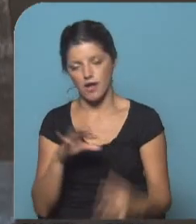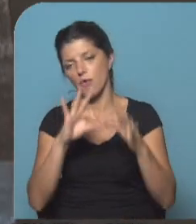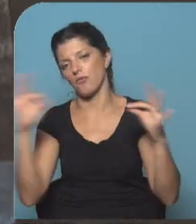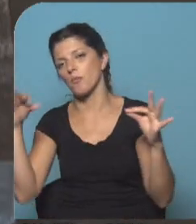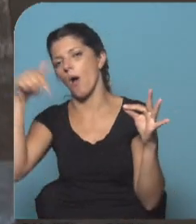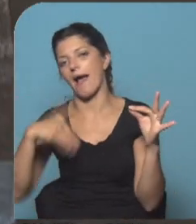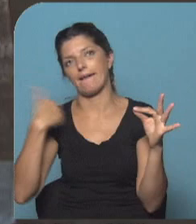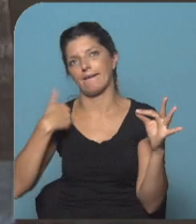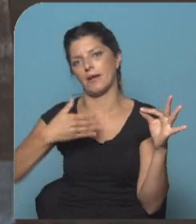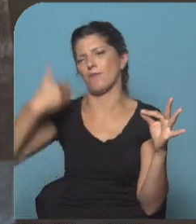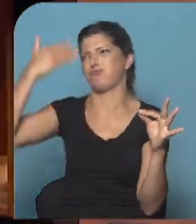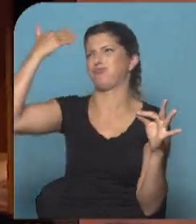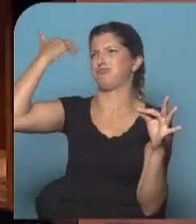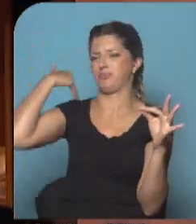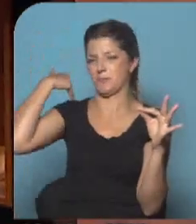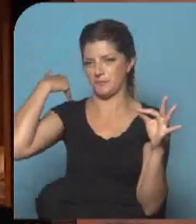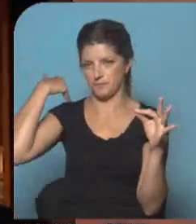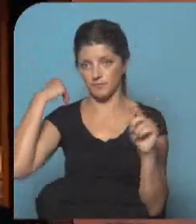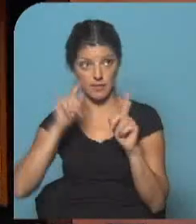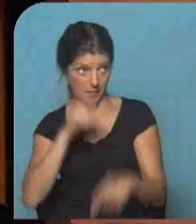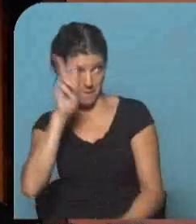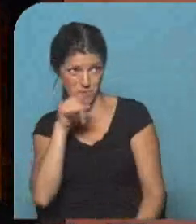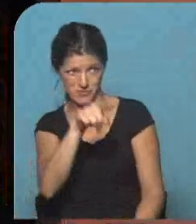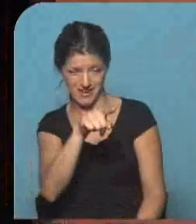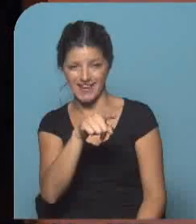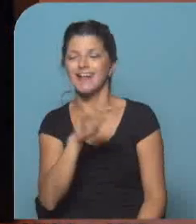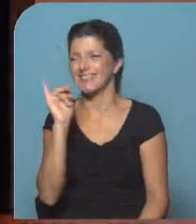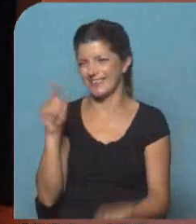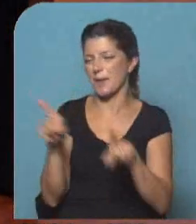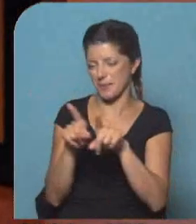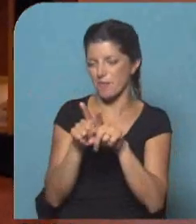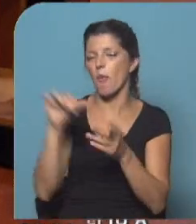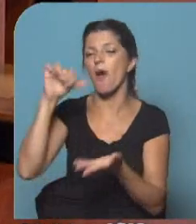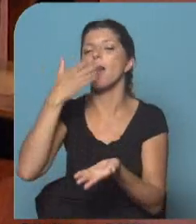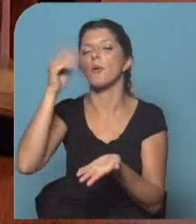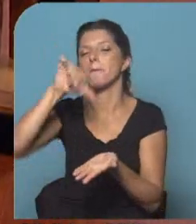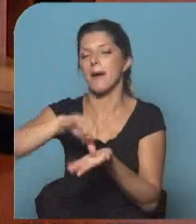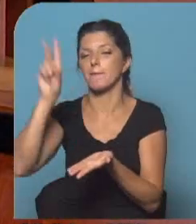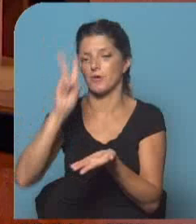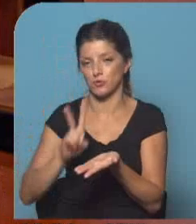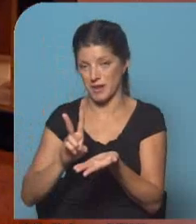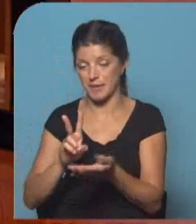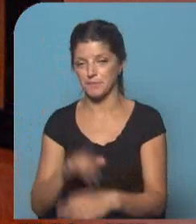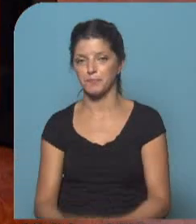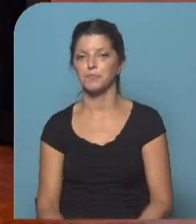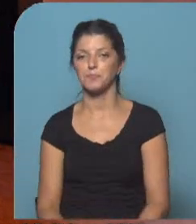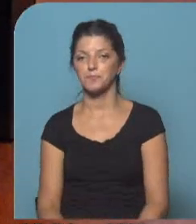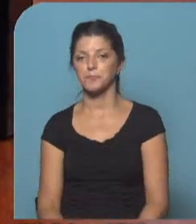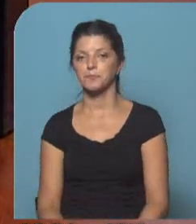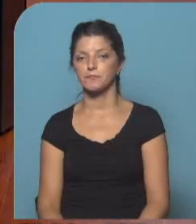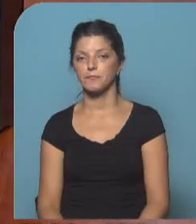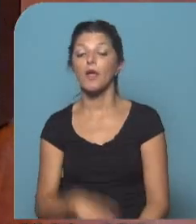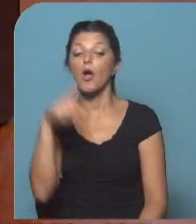para la Argentina en los años la usamos 50, para 60, Venezuela, la usaste para Venezuela. Lo usamos para Venezuela. Para Esto Colombia. Es lo que lo estamos viendo en